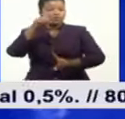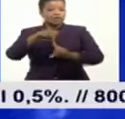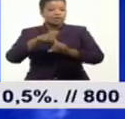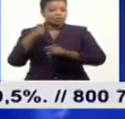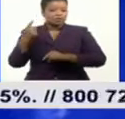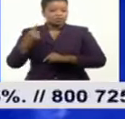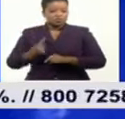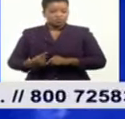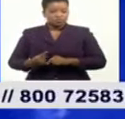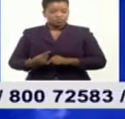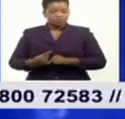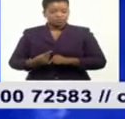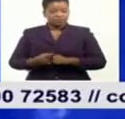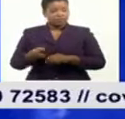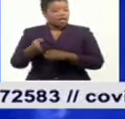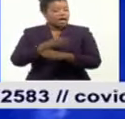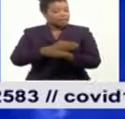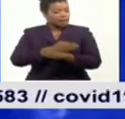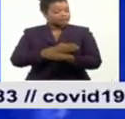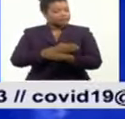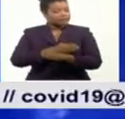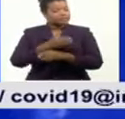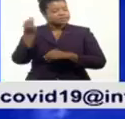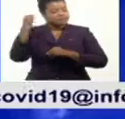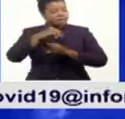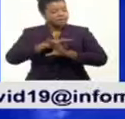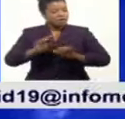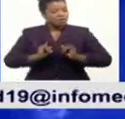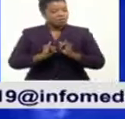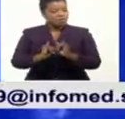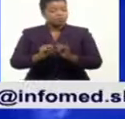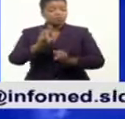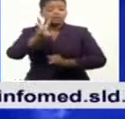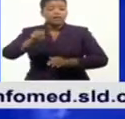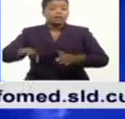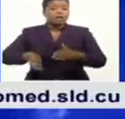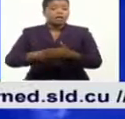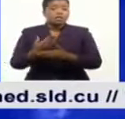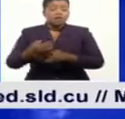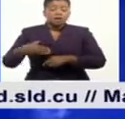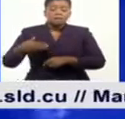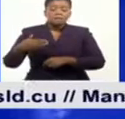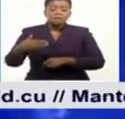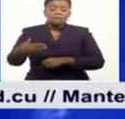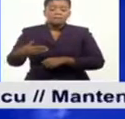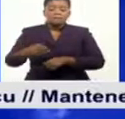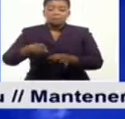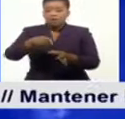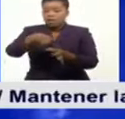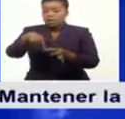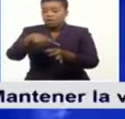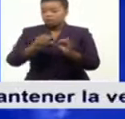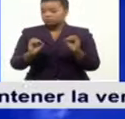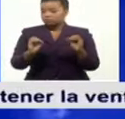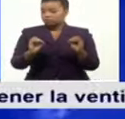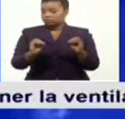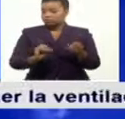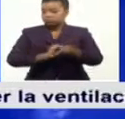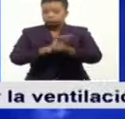informado, después de un mes, después de 30 días sin diagnosticar casos, se diagnostica